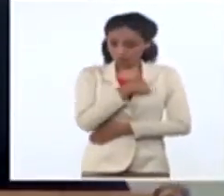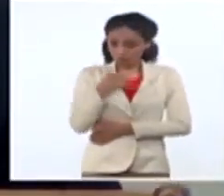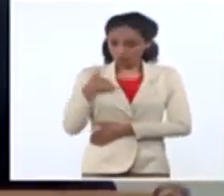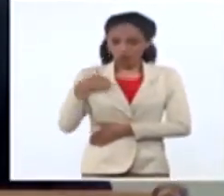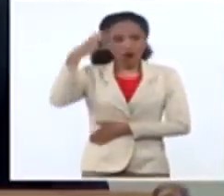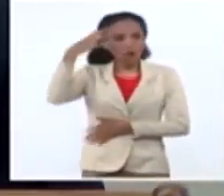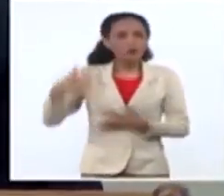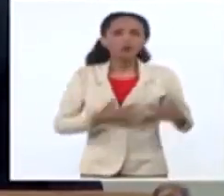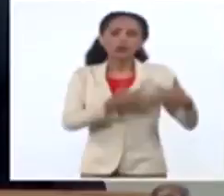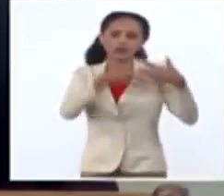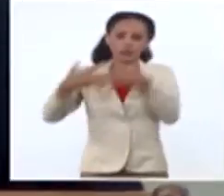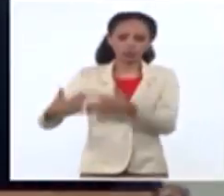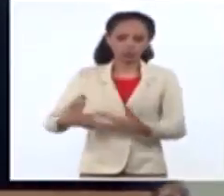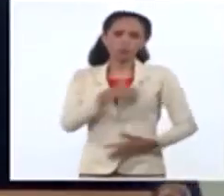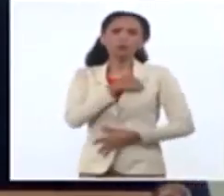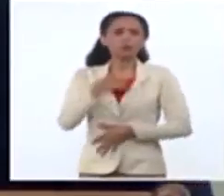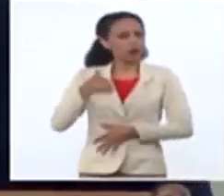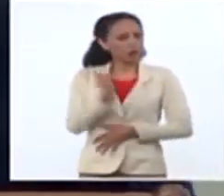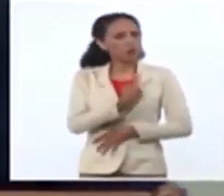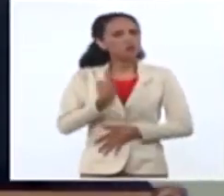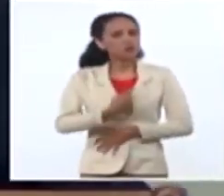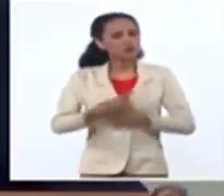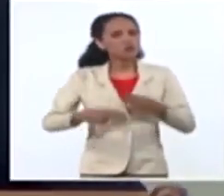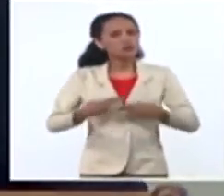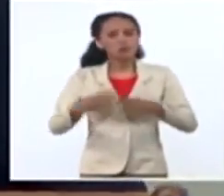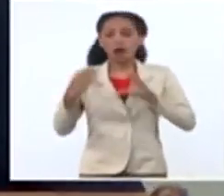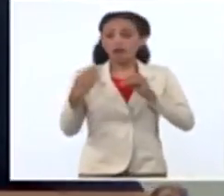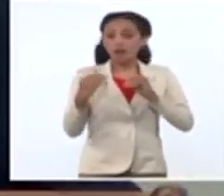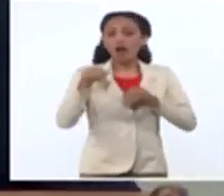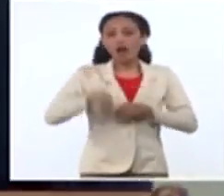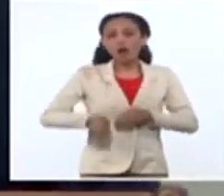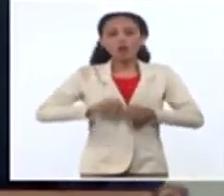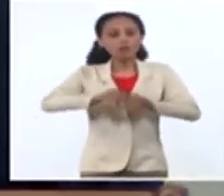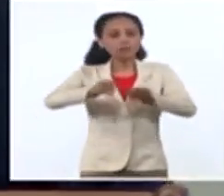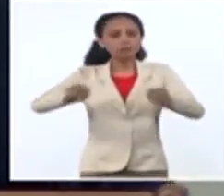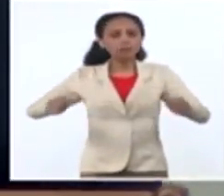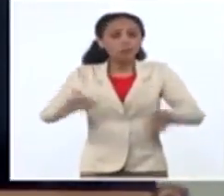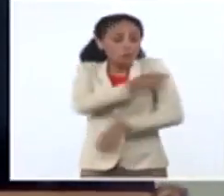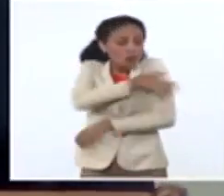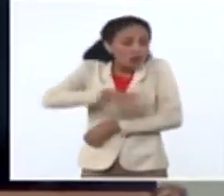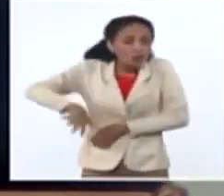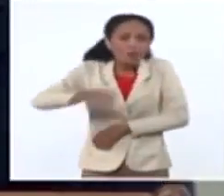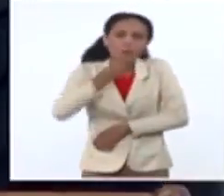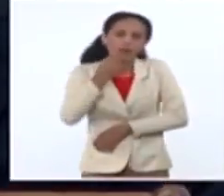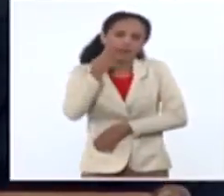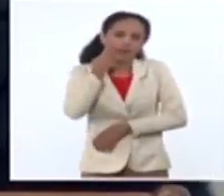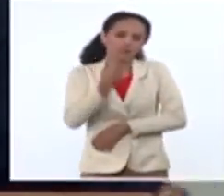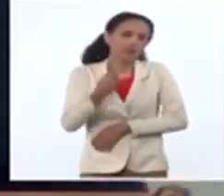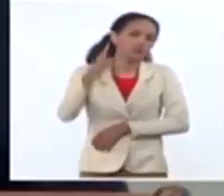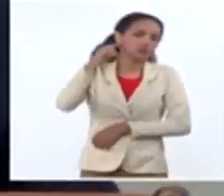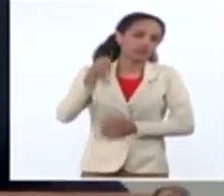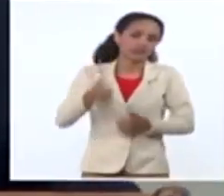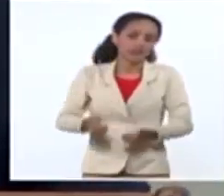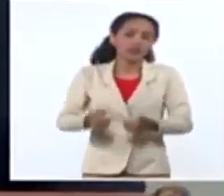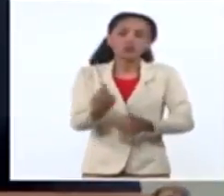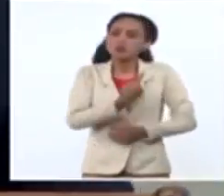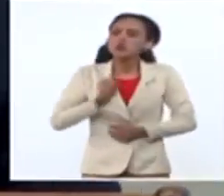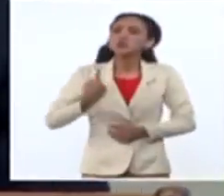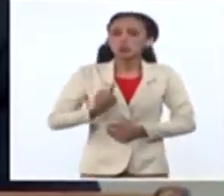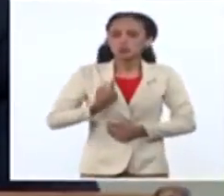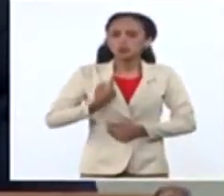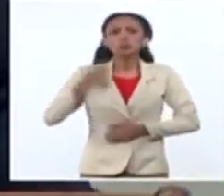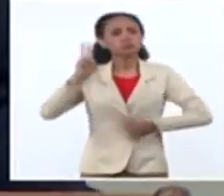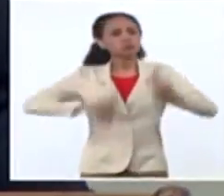Estados Unidos de una operación triangular conjunta, y estamos en